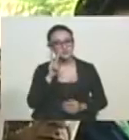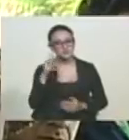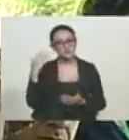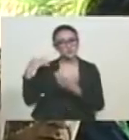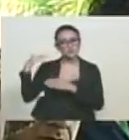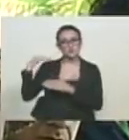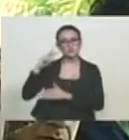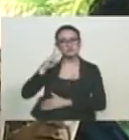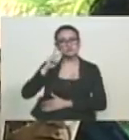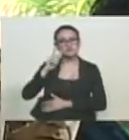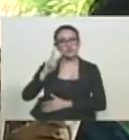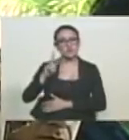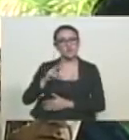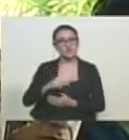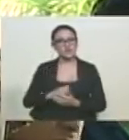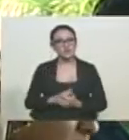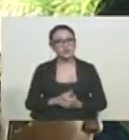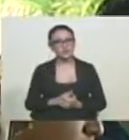dejábamos el horizonte,